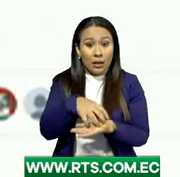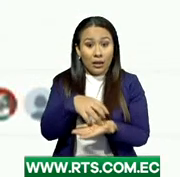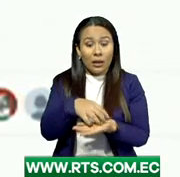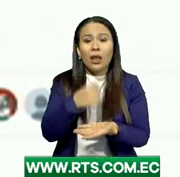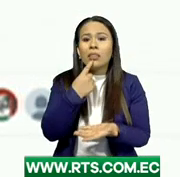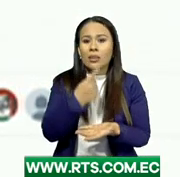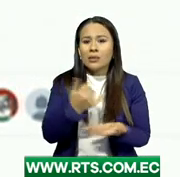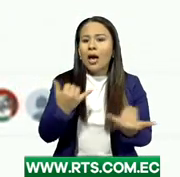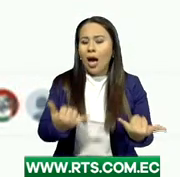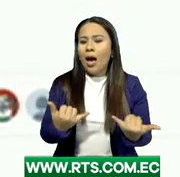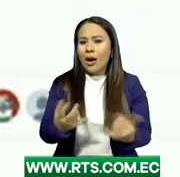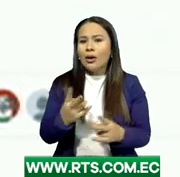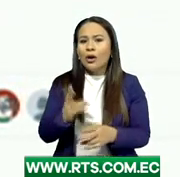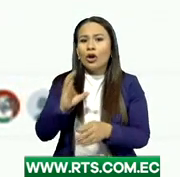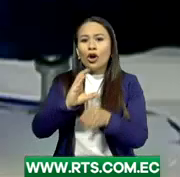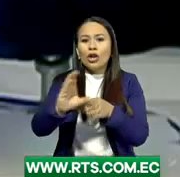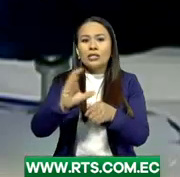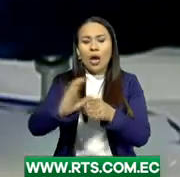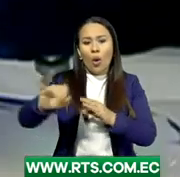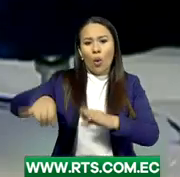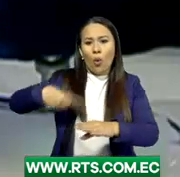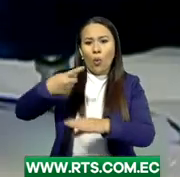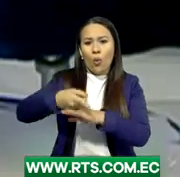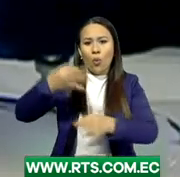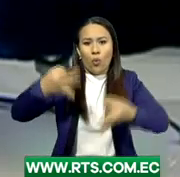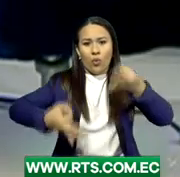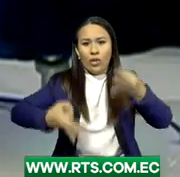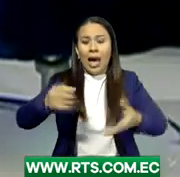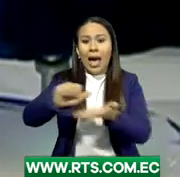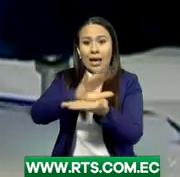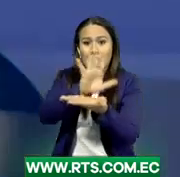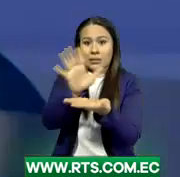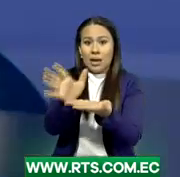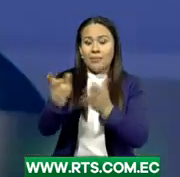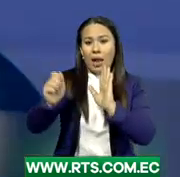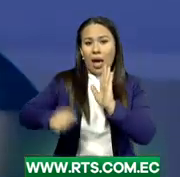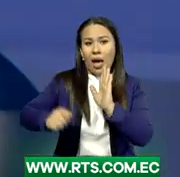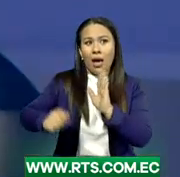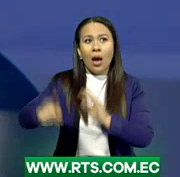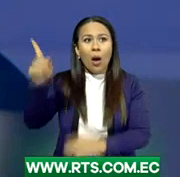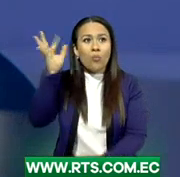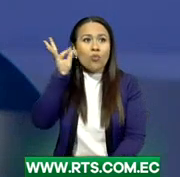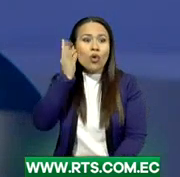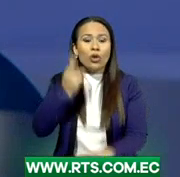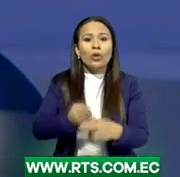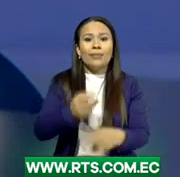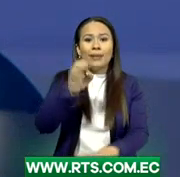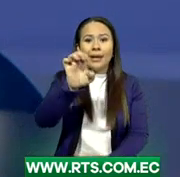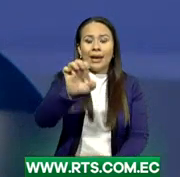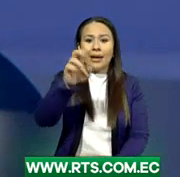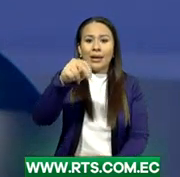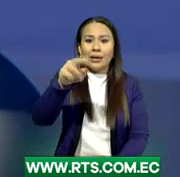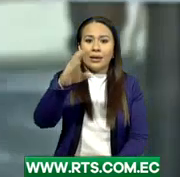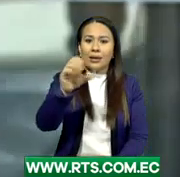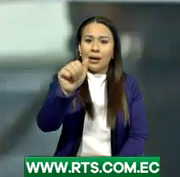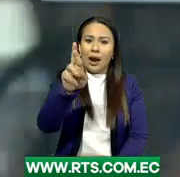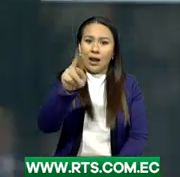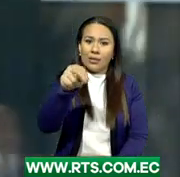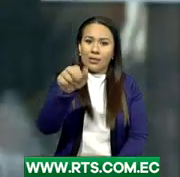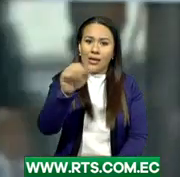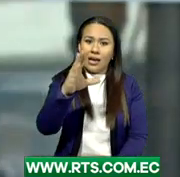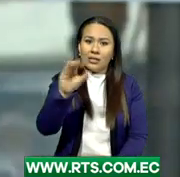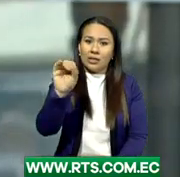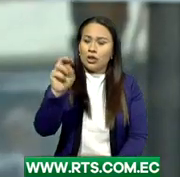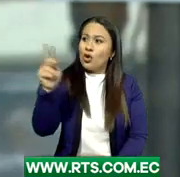en el consejo nacional de la judicatura y desde la asamblea nacional la legisladora encarnación dulce que pertenece a la comisión ocasional a petra